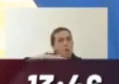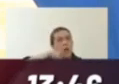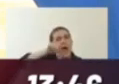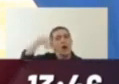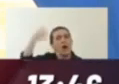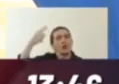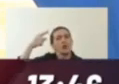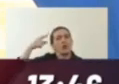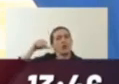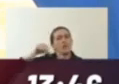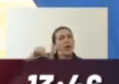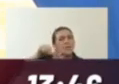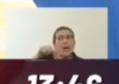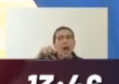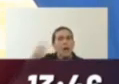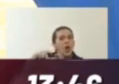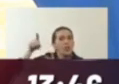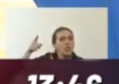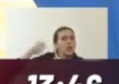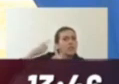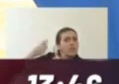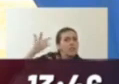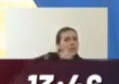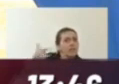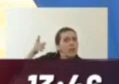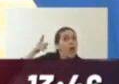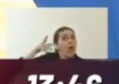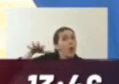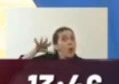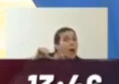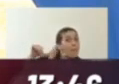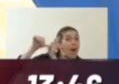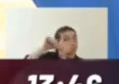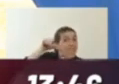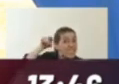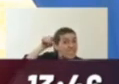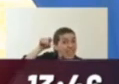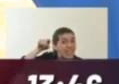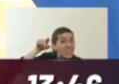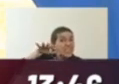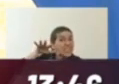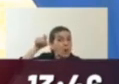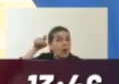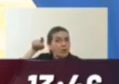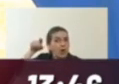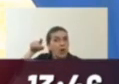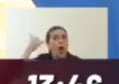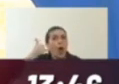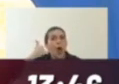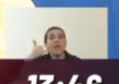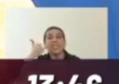pasando es que en esos lugares lo que están temiendo es una segunda ola